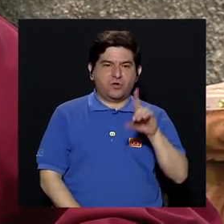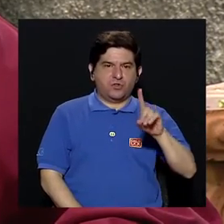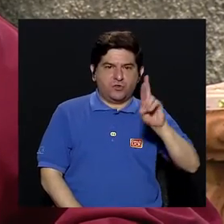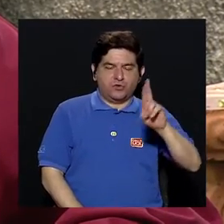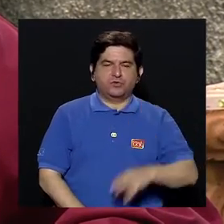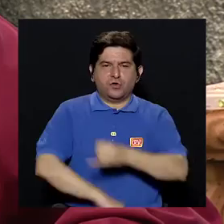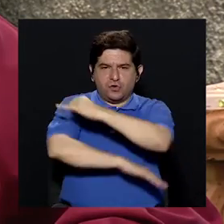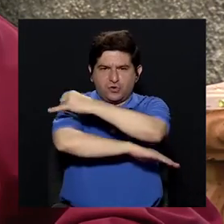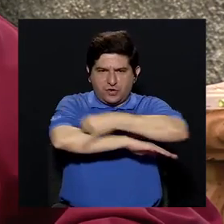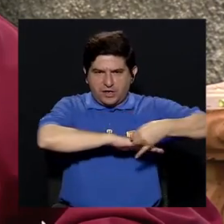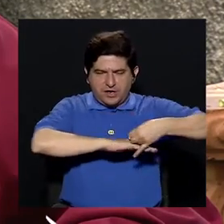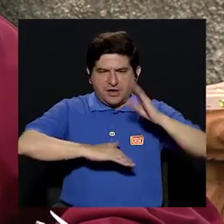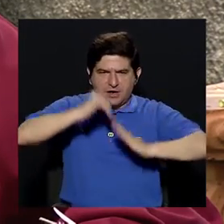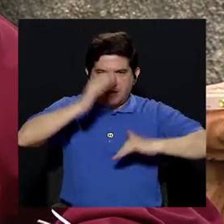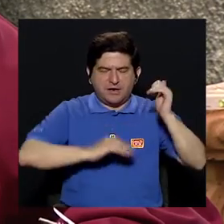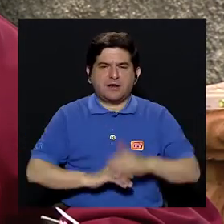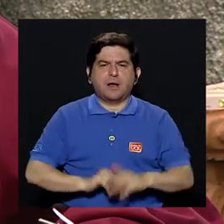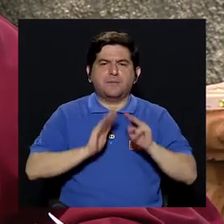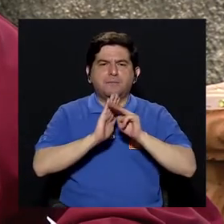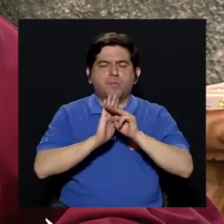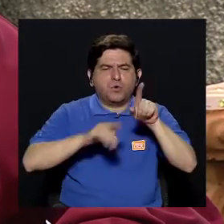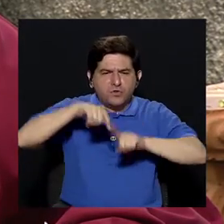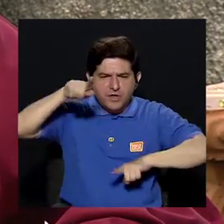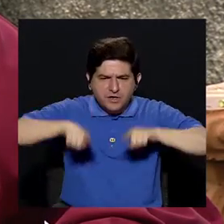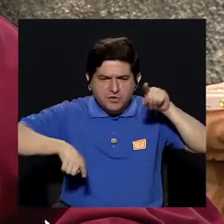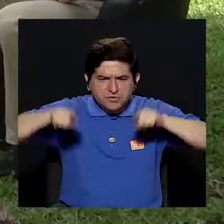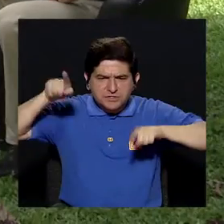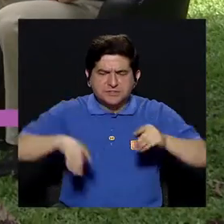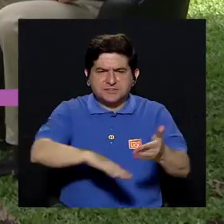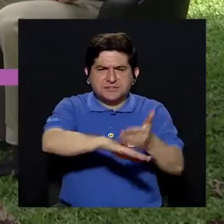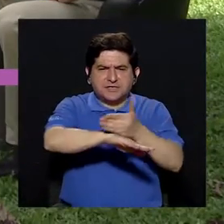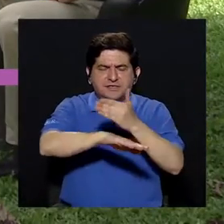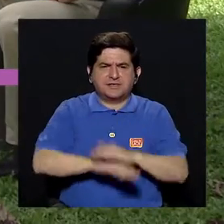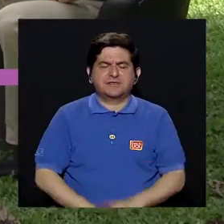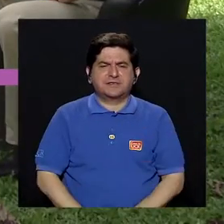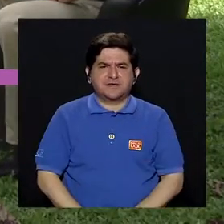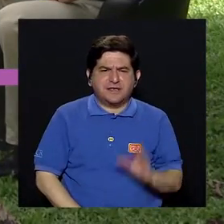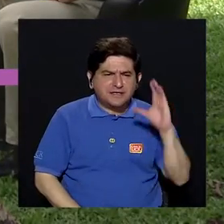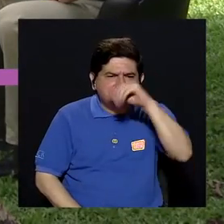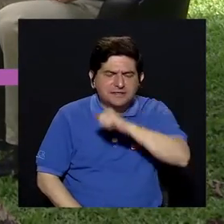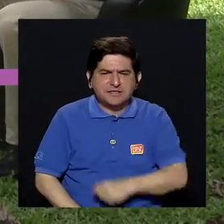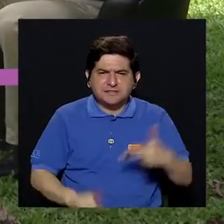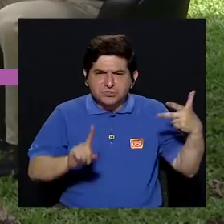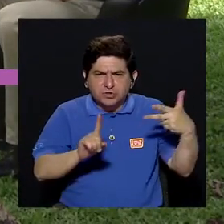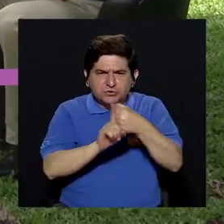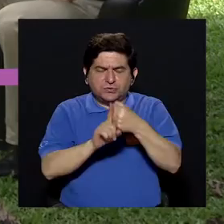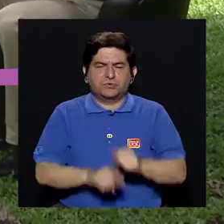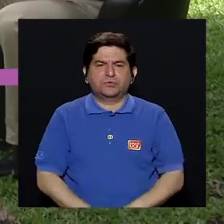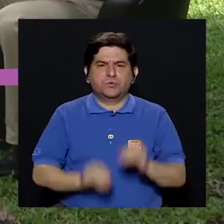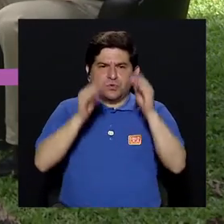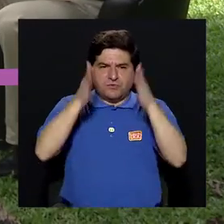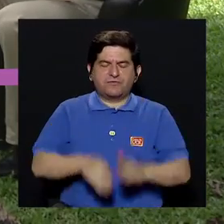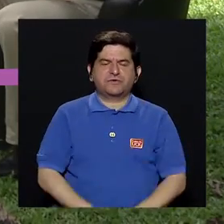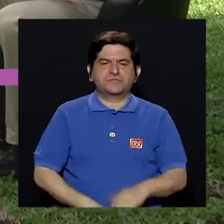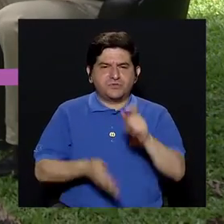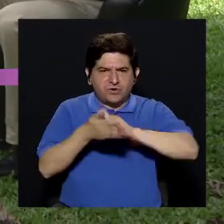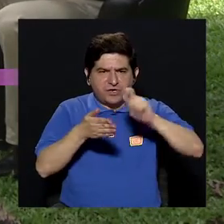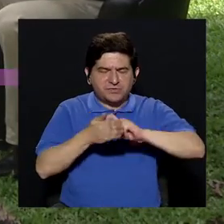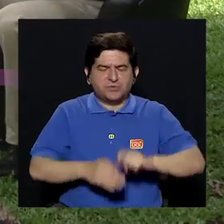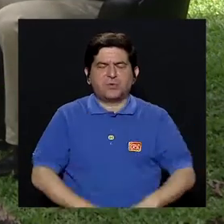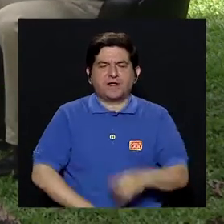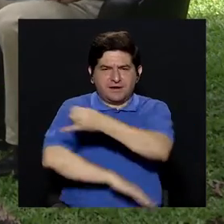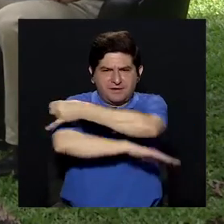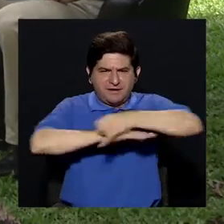ingeniería civil, con especialidad en modelos estadísticos avanzados en la detección de choques viales. Es docente de la Escuela de Ingeniería Civil